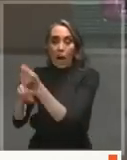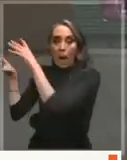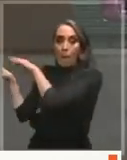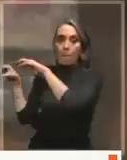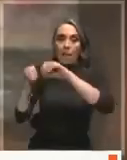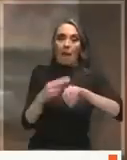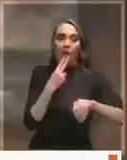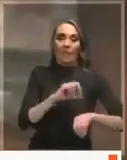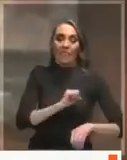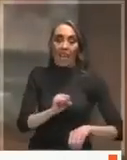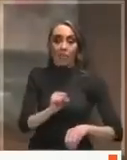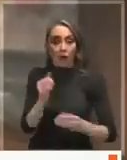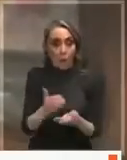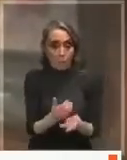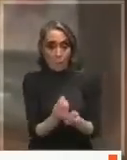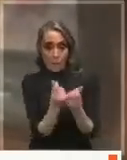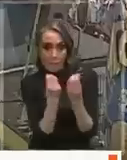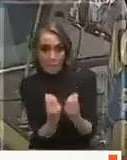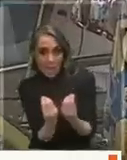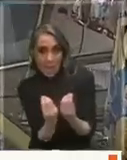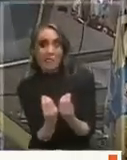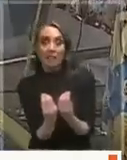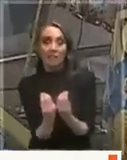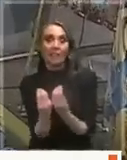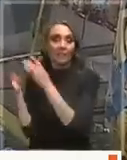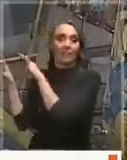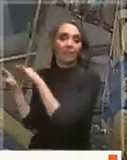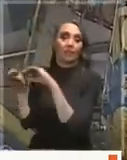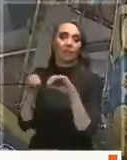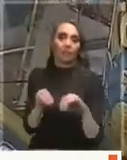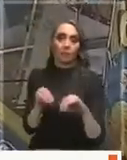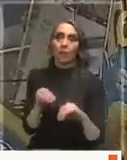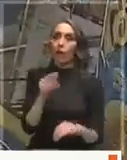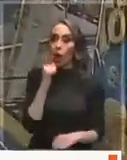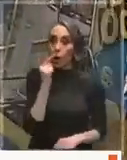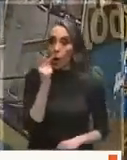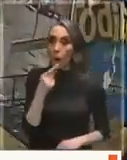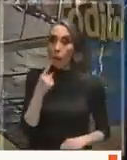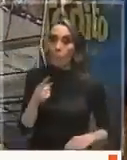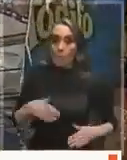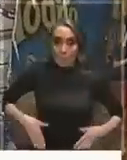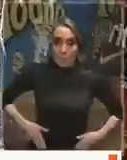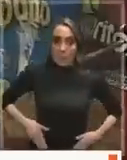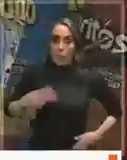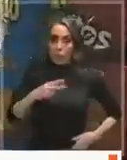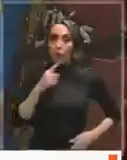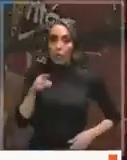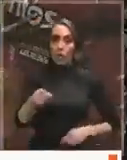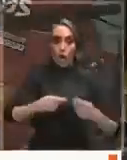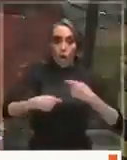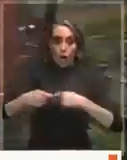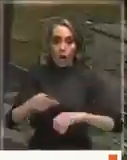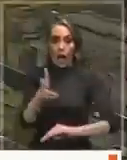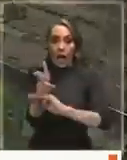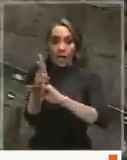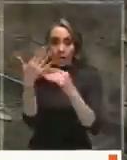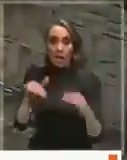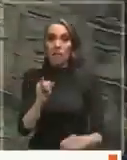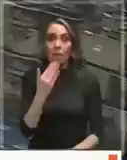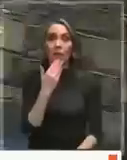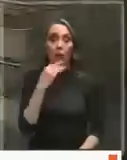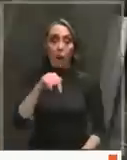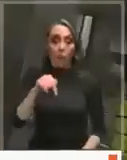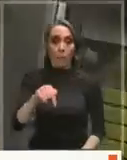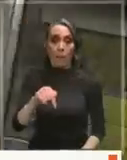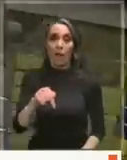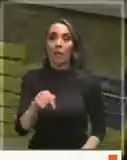Santiago si las cosas prosperaban. ¿Este lo han asaltado, este no? Sí, también acá, sí.